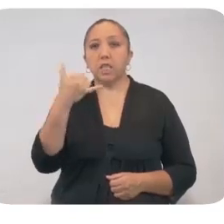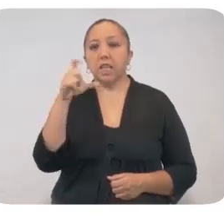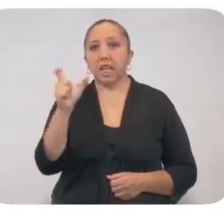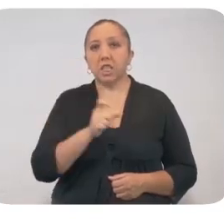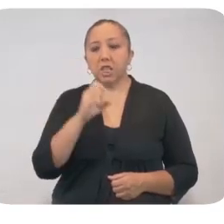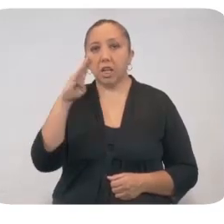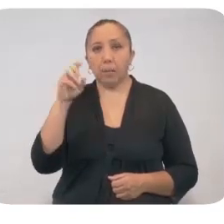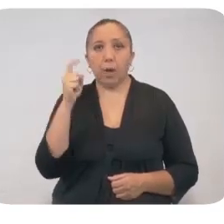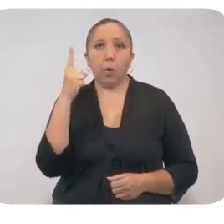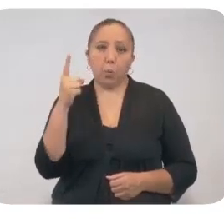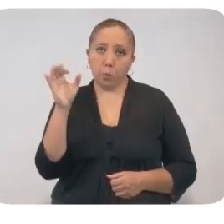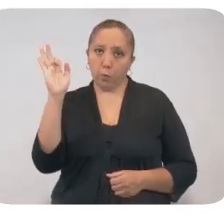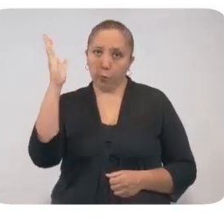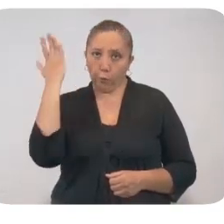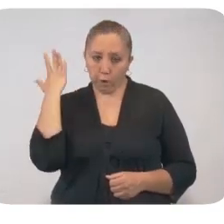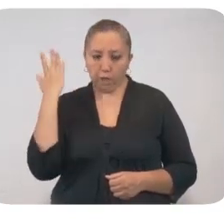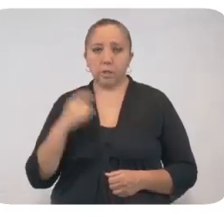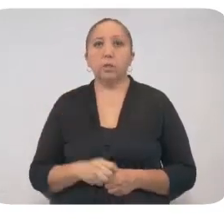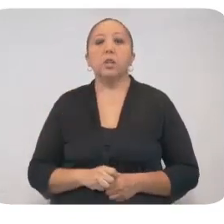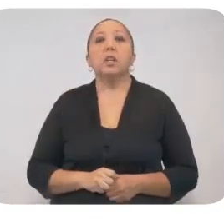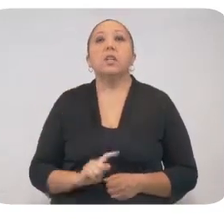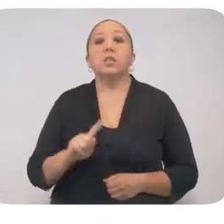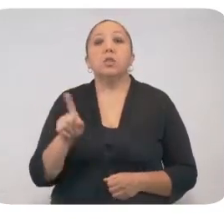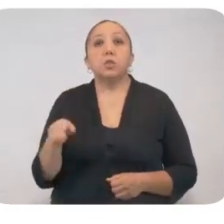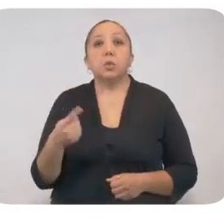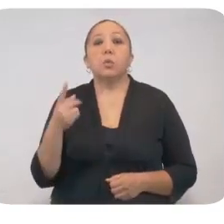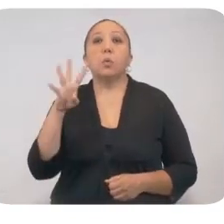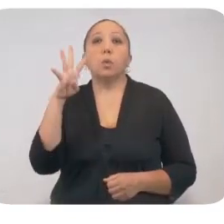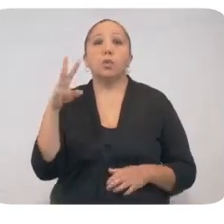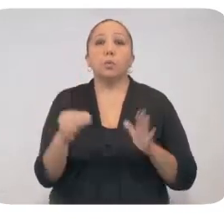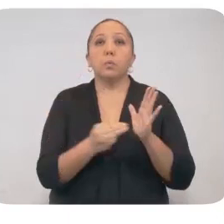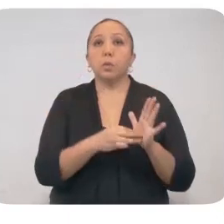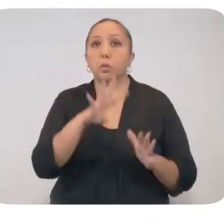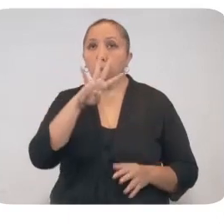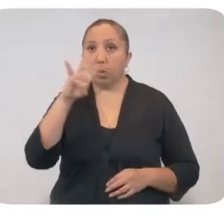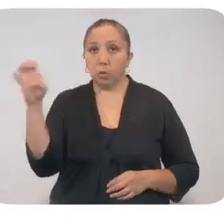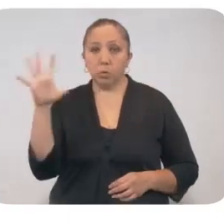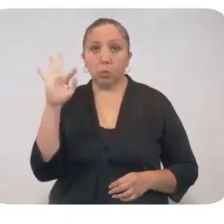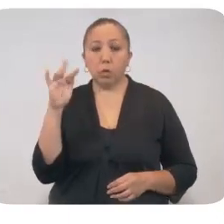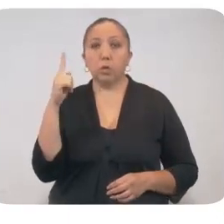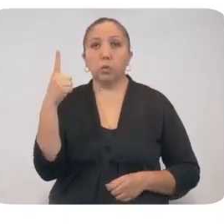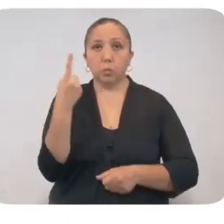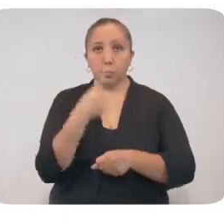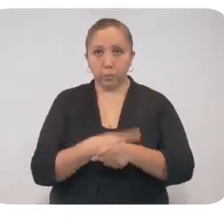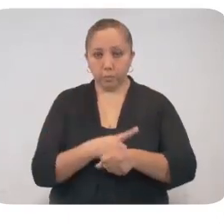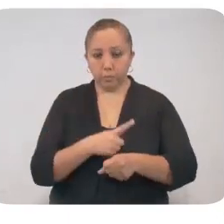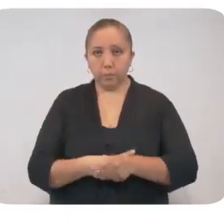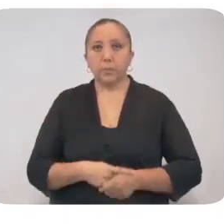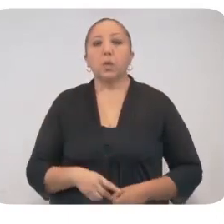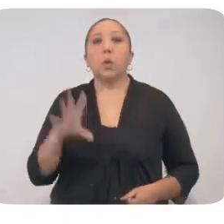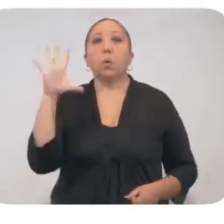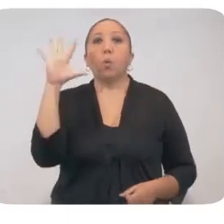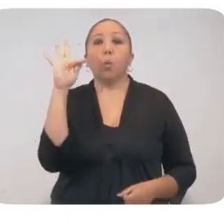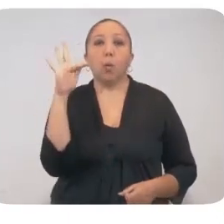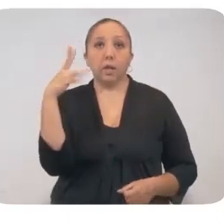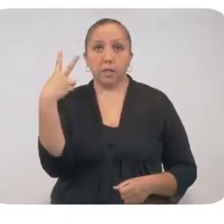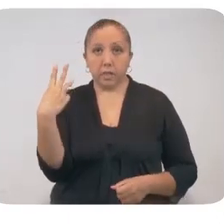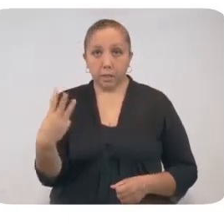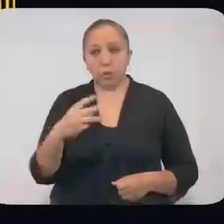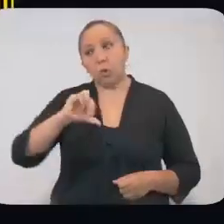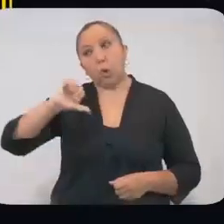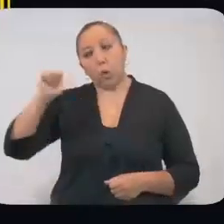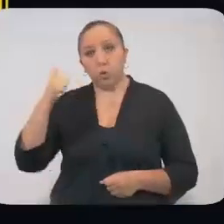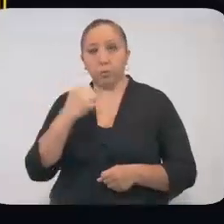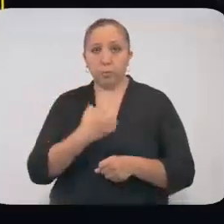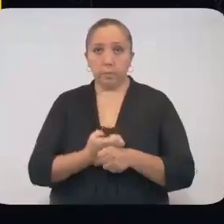foráneo. En total, son 4.441 casos positivos, 43 de los cuales son de otro país u otro